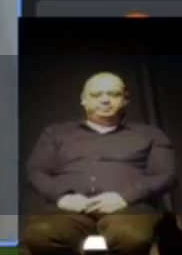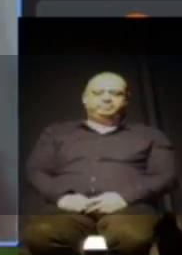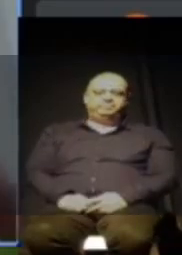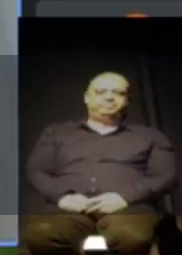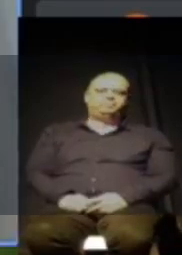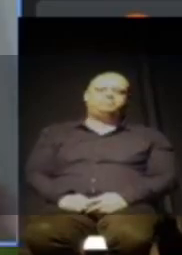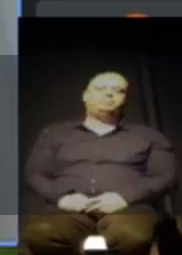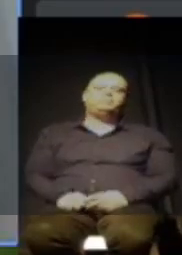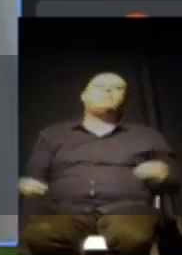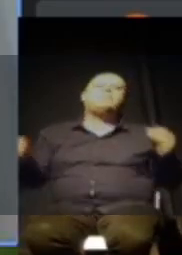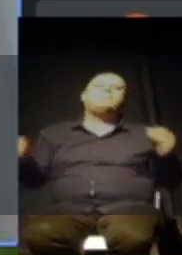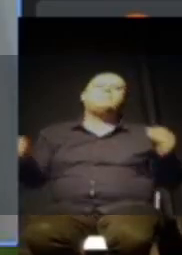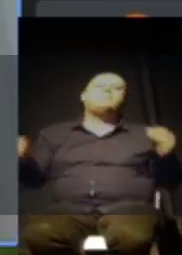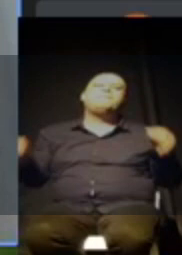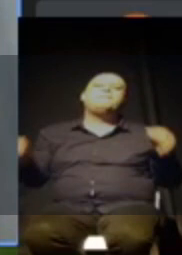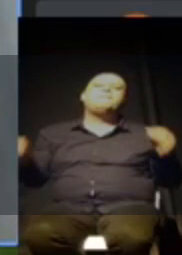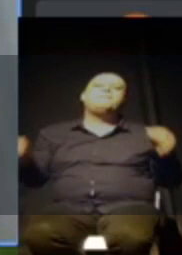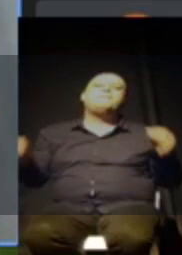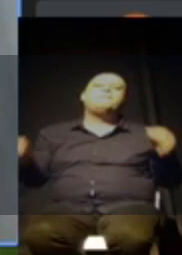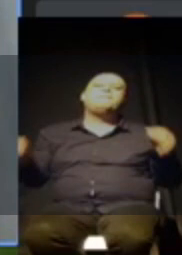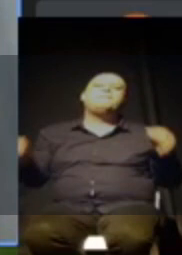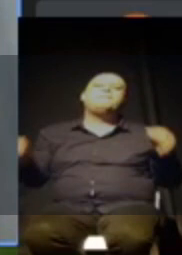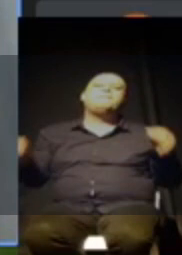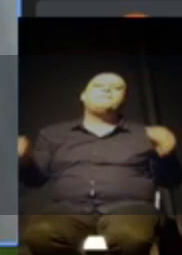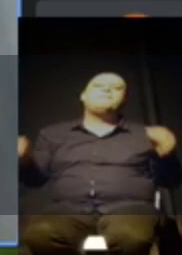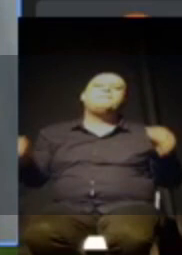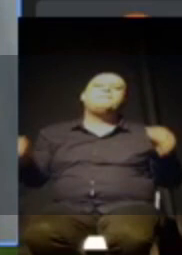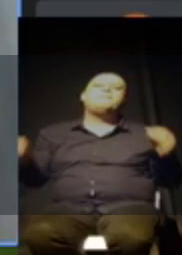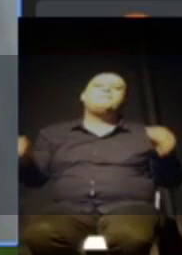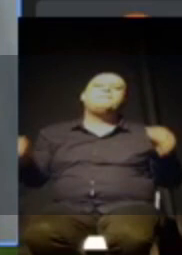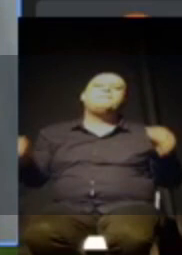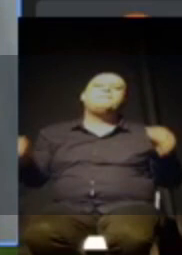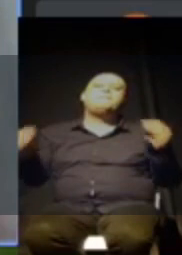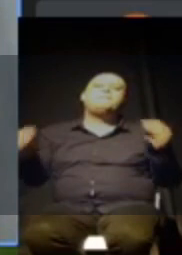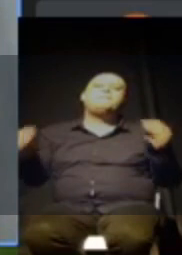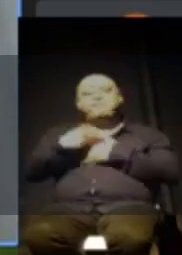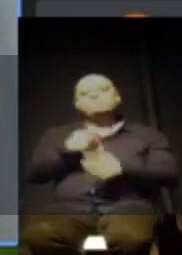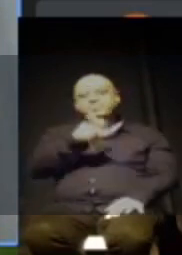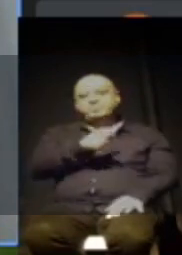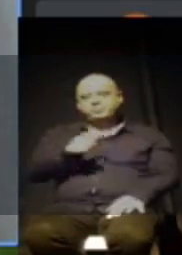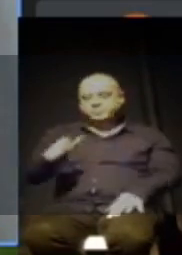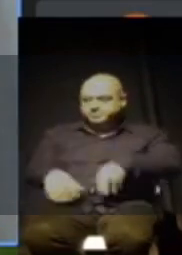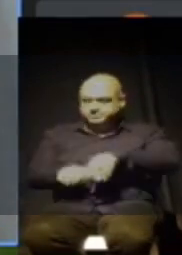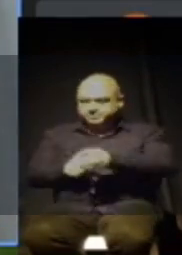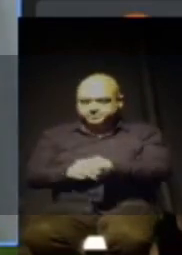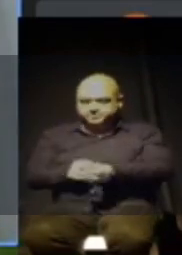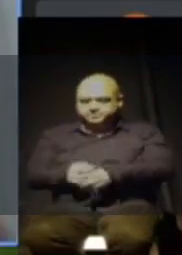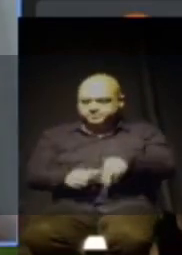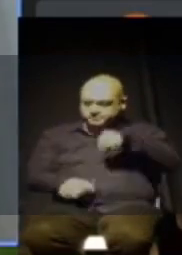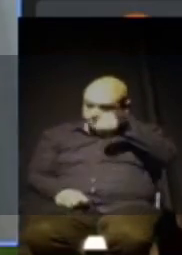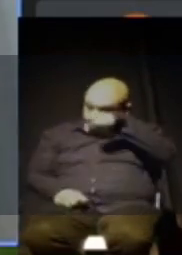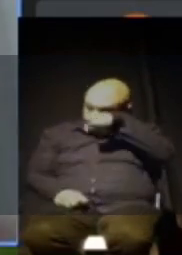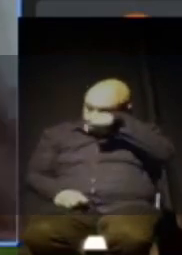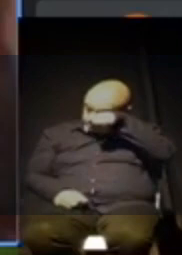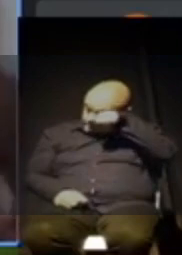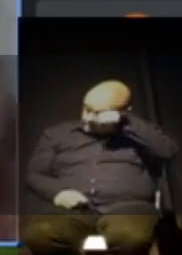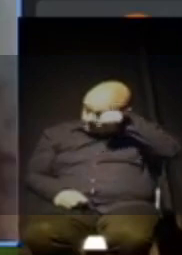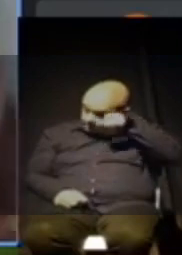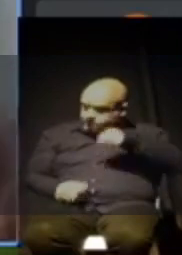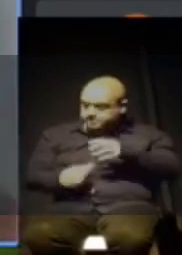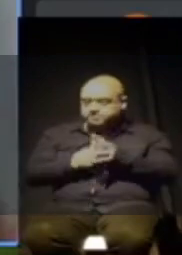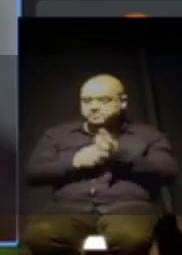y sin tener aún conciencia plena de la dimensión de los efectos producidos sobre estas personas,